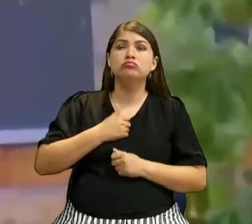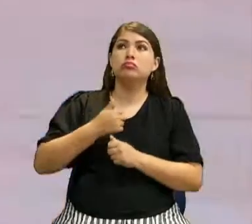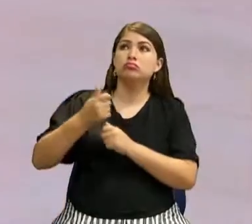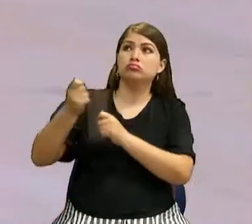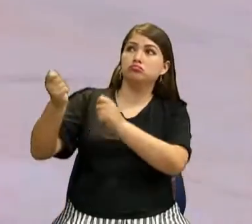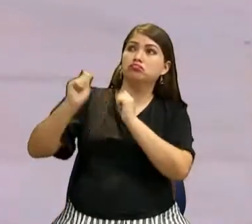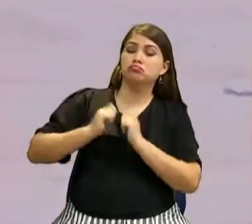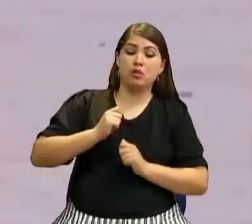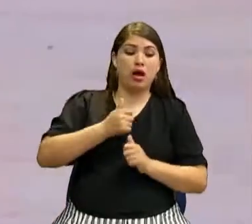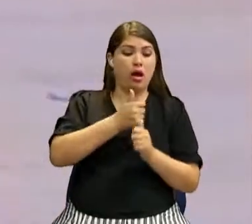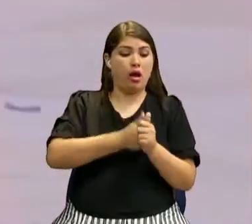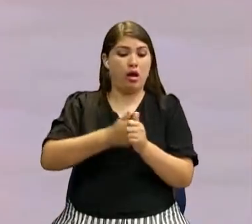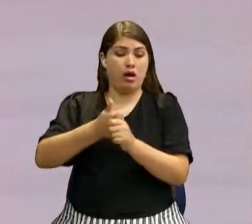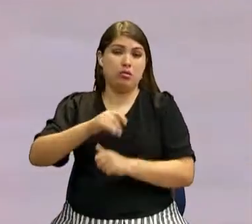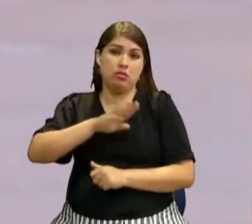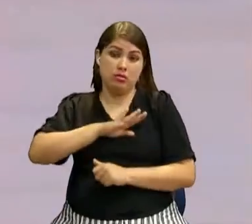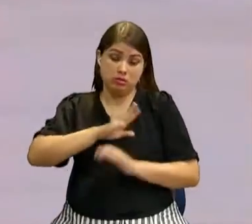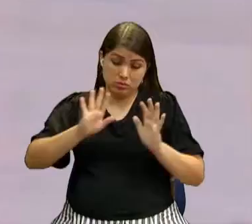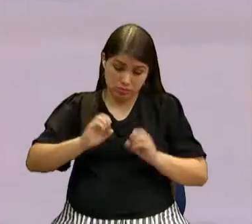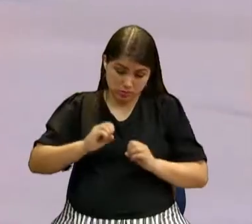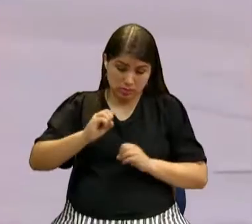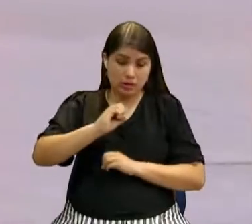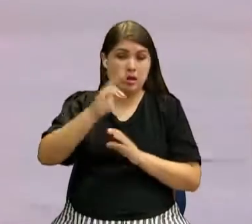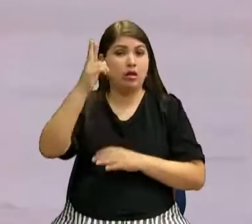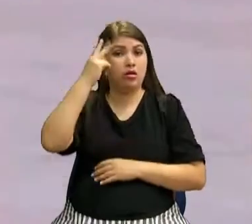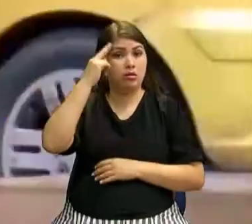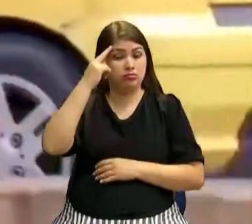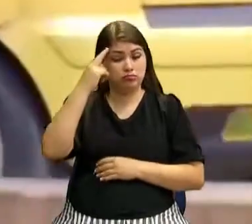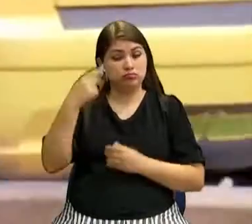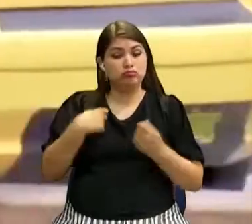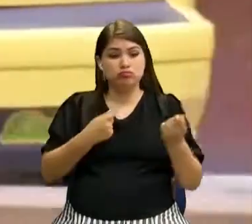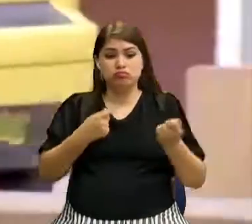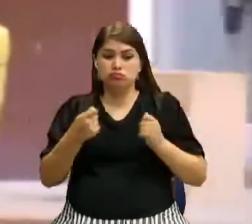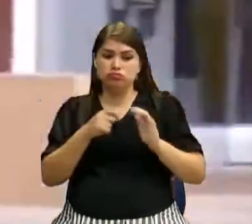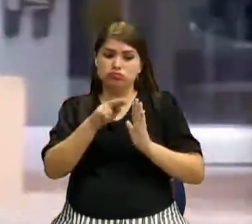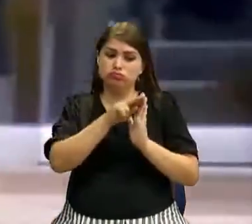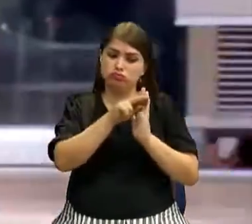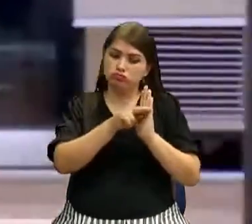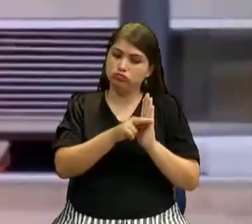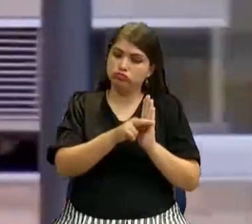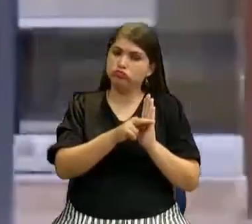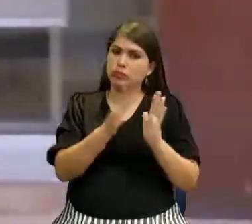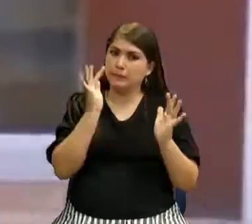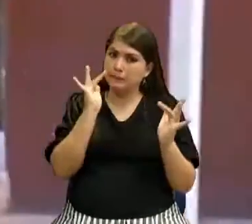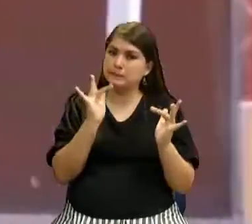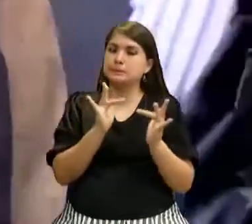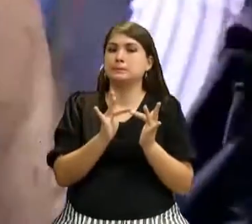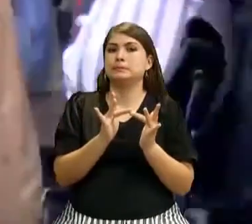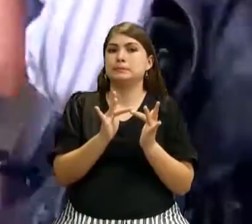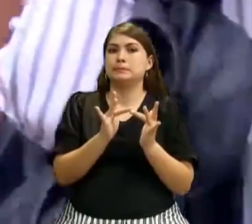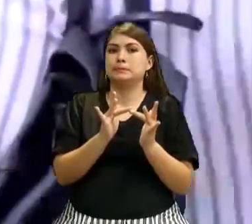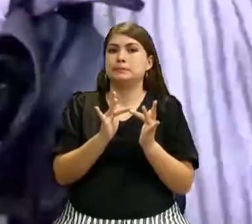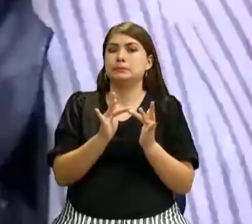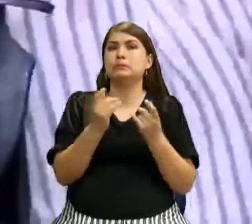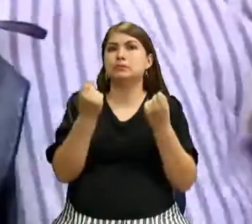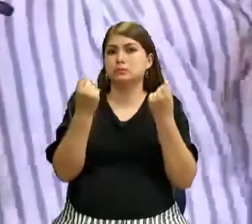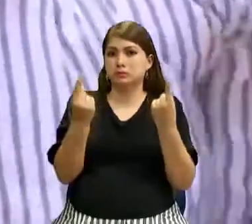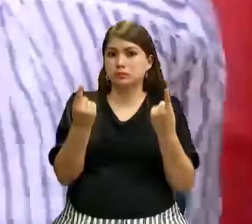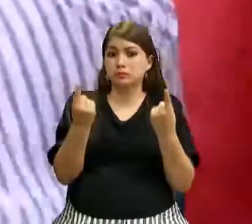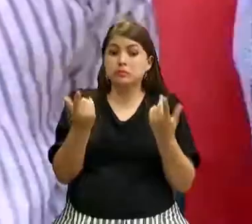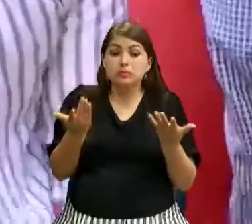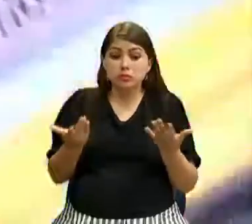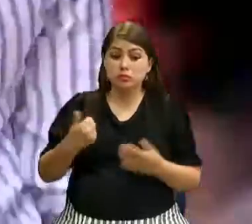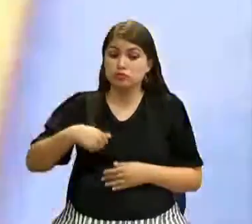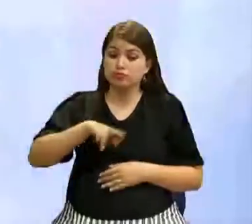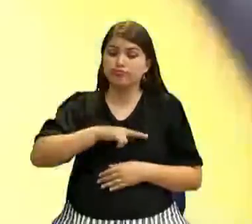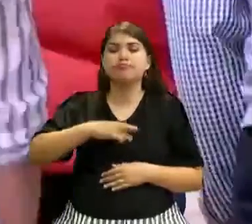alcaldes. Obviamente que vamos a tomar las medidas pertinentes en el entendido de que